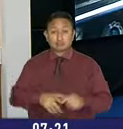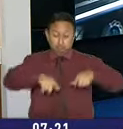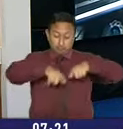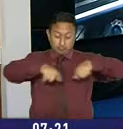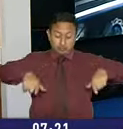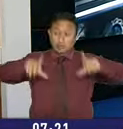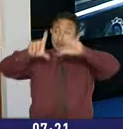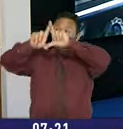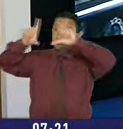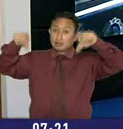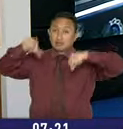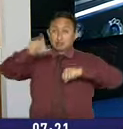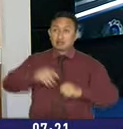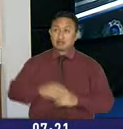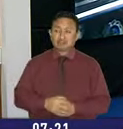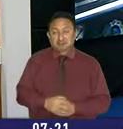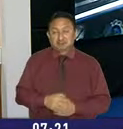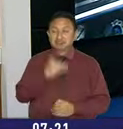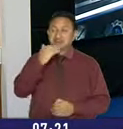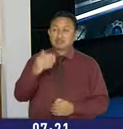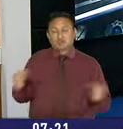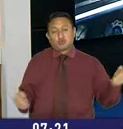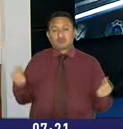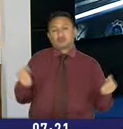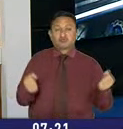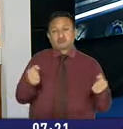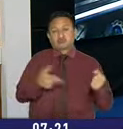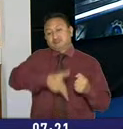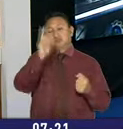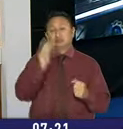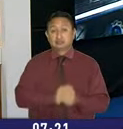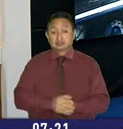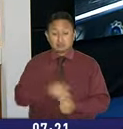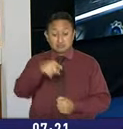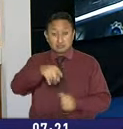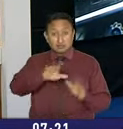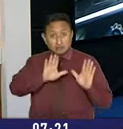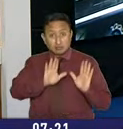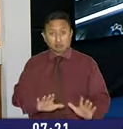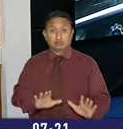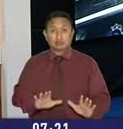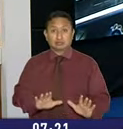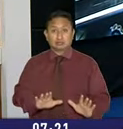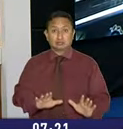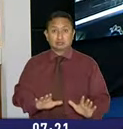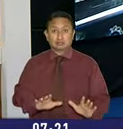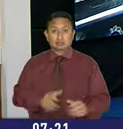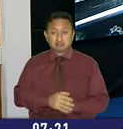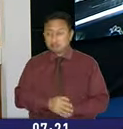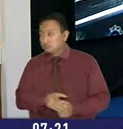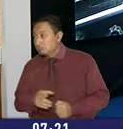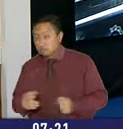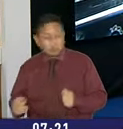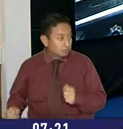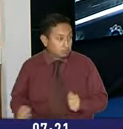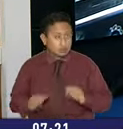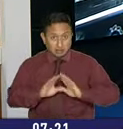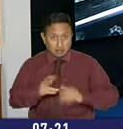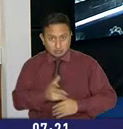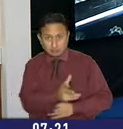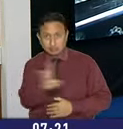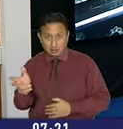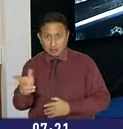conducir. La señalización es muy clara. Ahí uno tiene que frenar. Si no hay nadie, pues arranca. O si no, espera